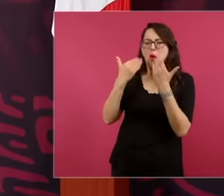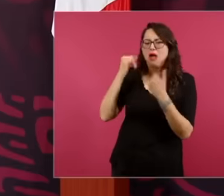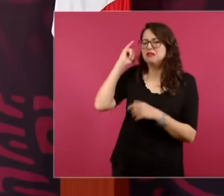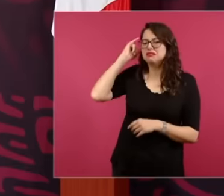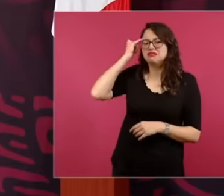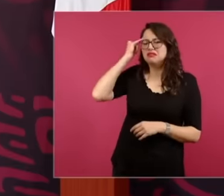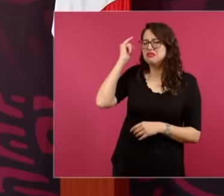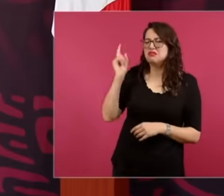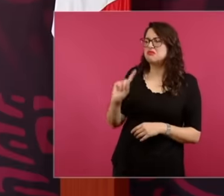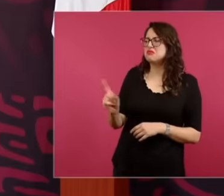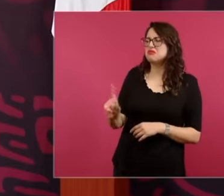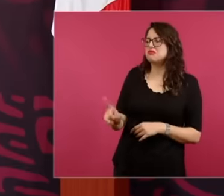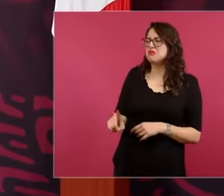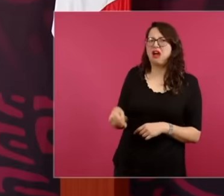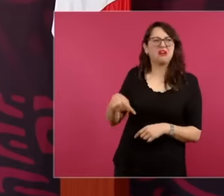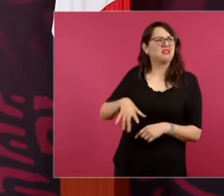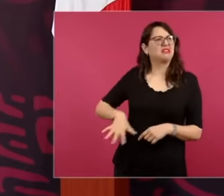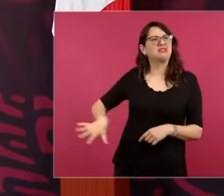indios?